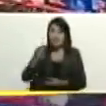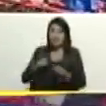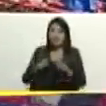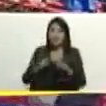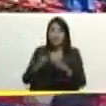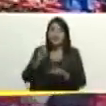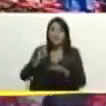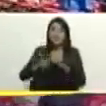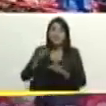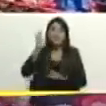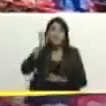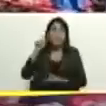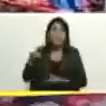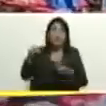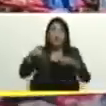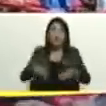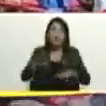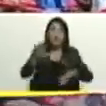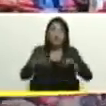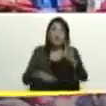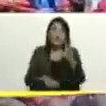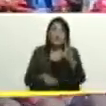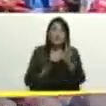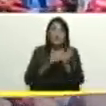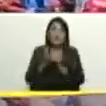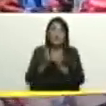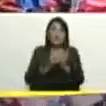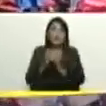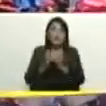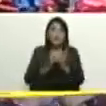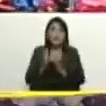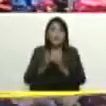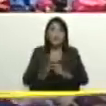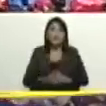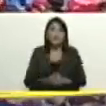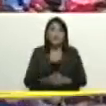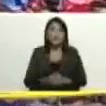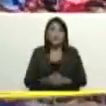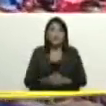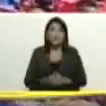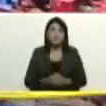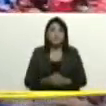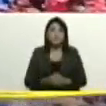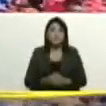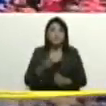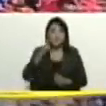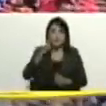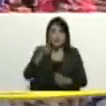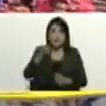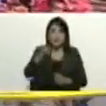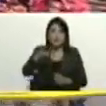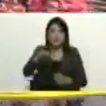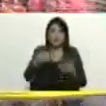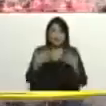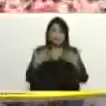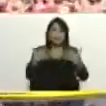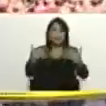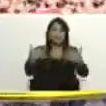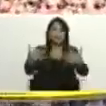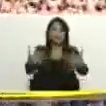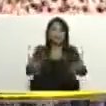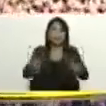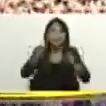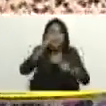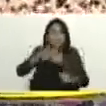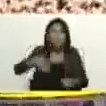Hoy, 13 de abril, venía este pueblo de la calle, este pueblo